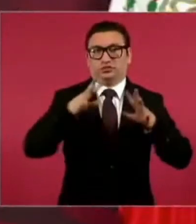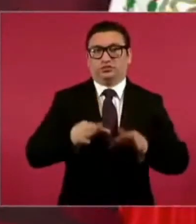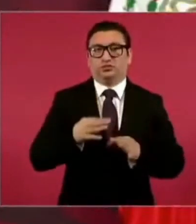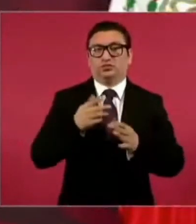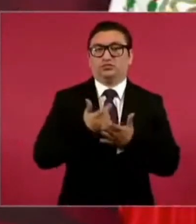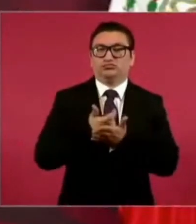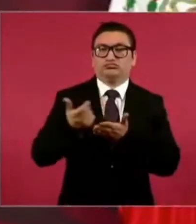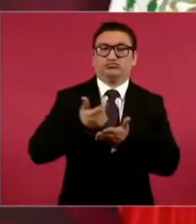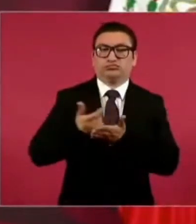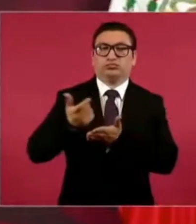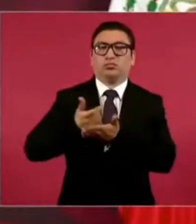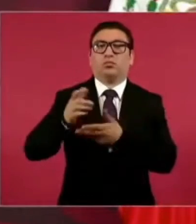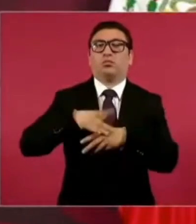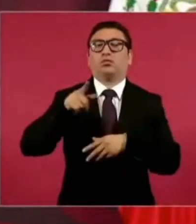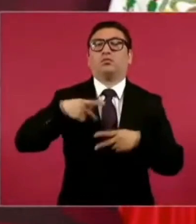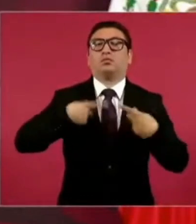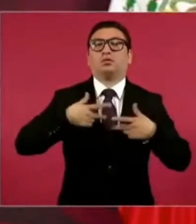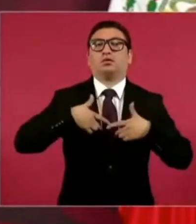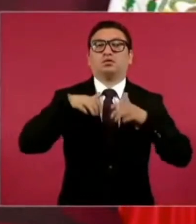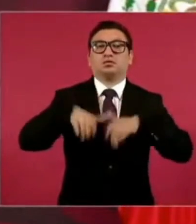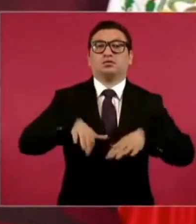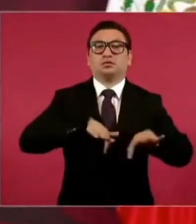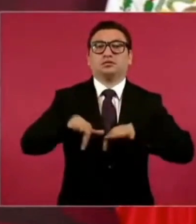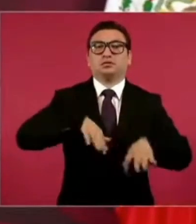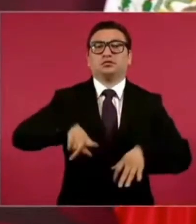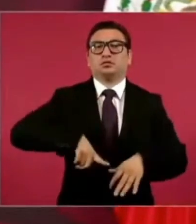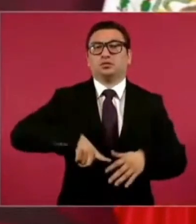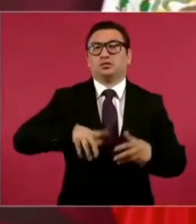mantenido y bueno para nada.